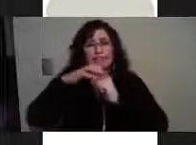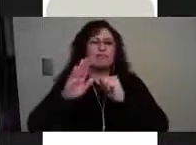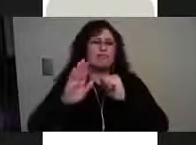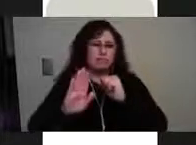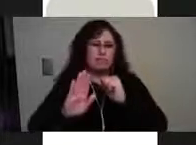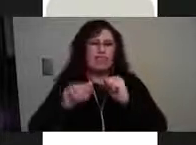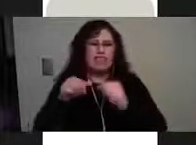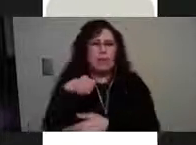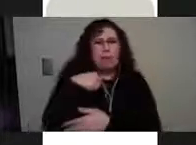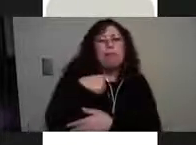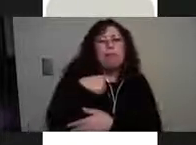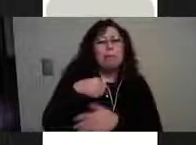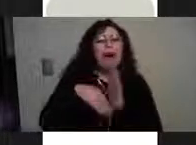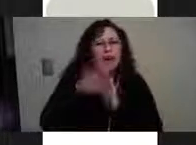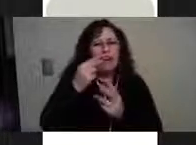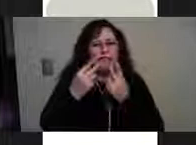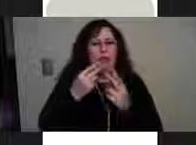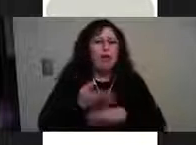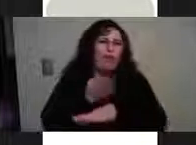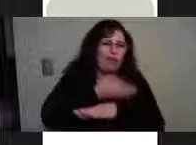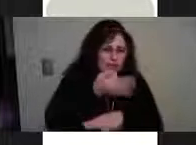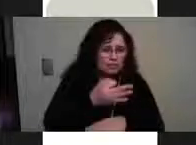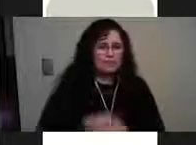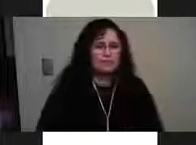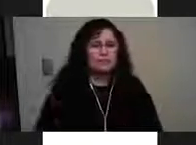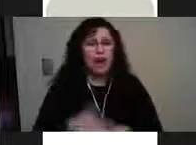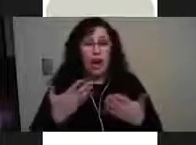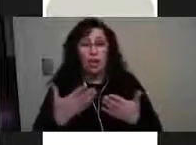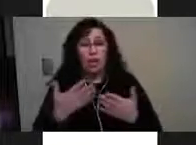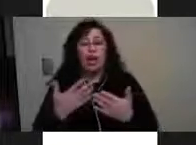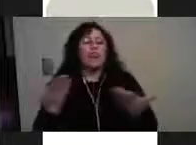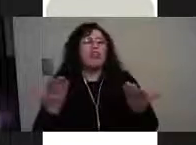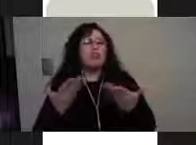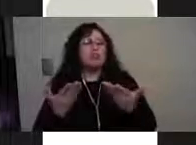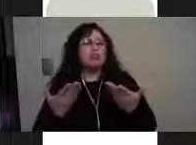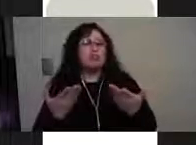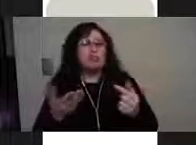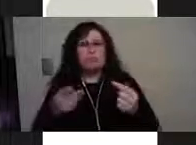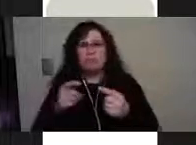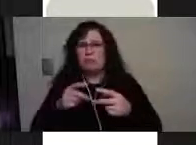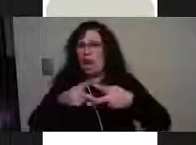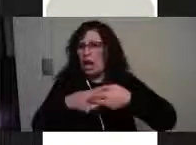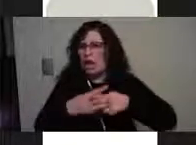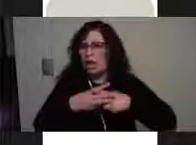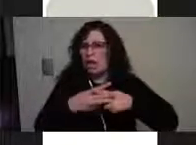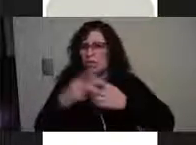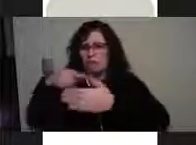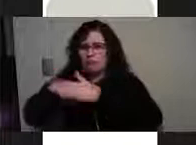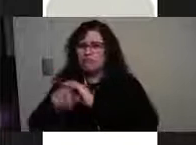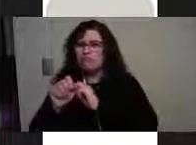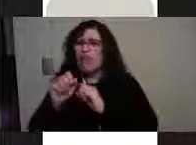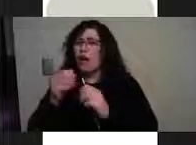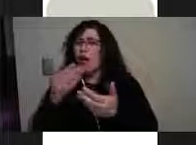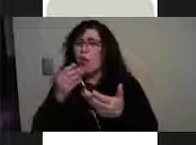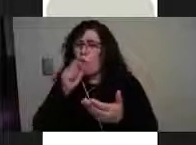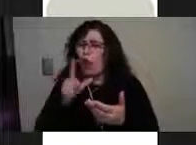espástica, ¿ya? Dentro de, y esto en general para ir cerrando, ¿cierto? La herramienta de intervención tiene que ver con el